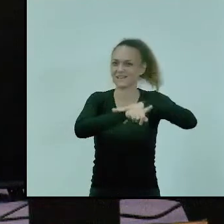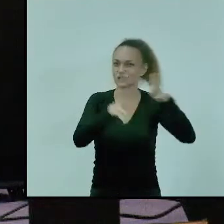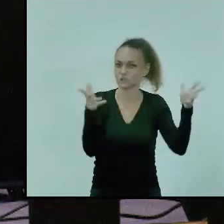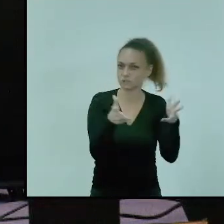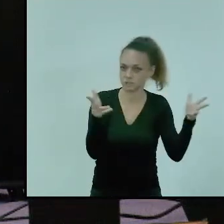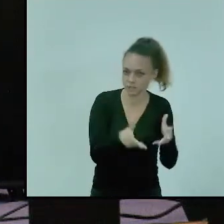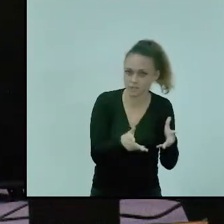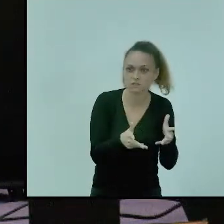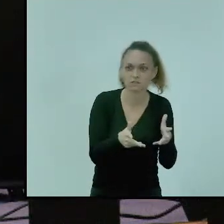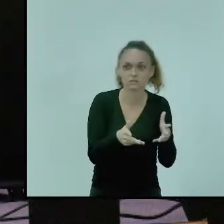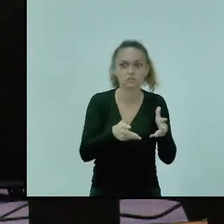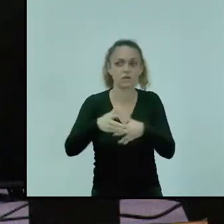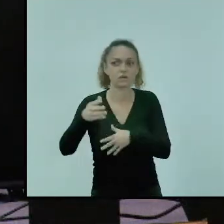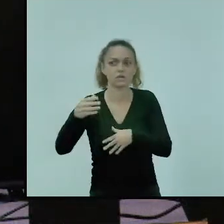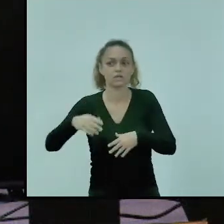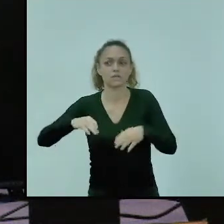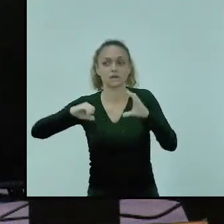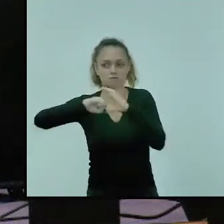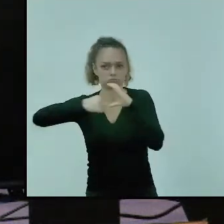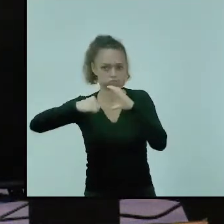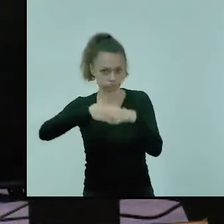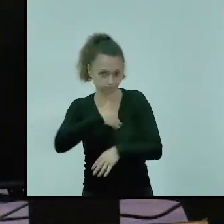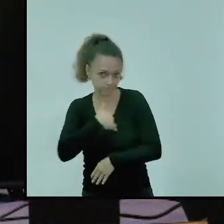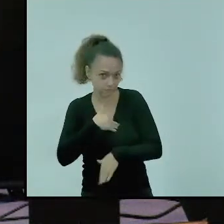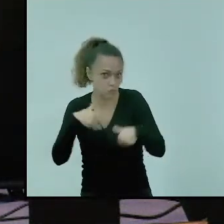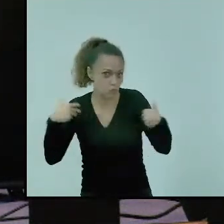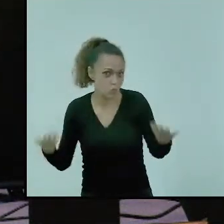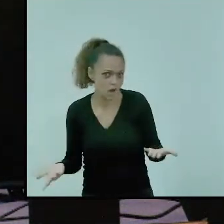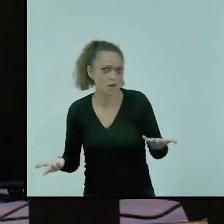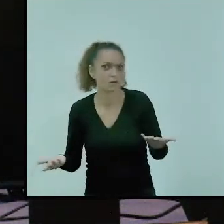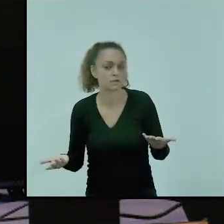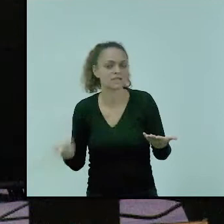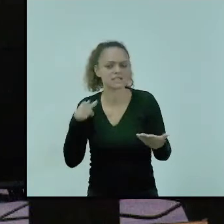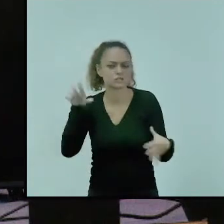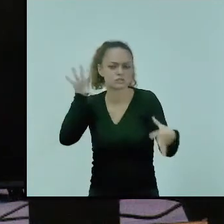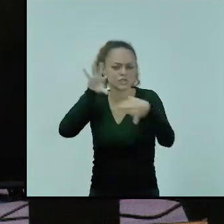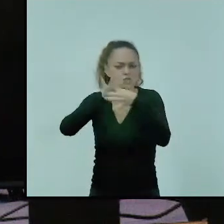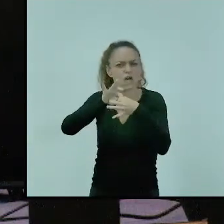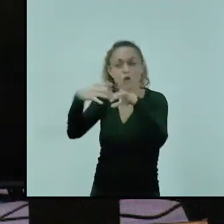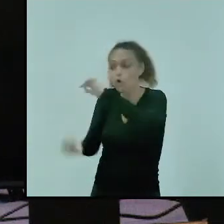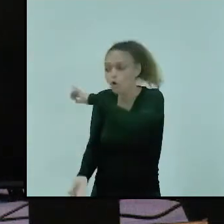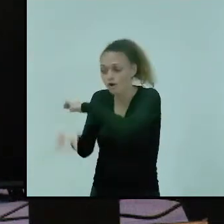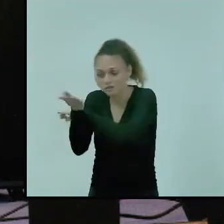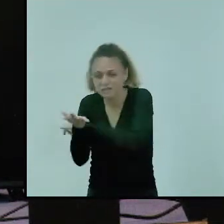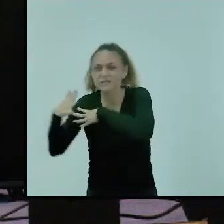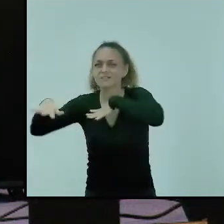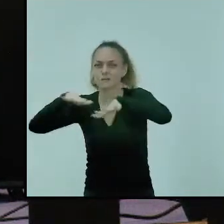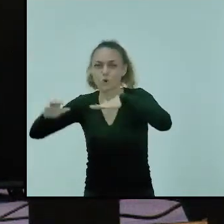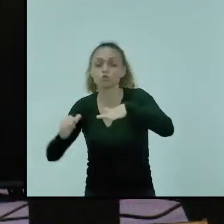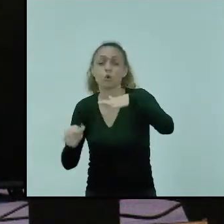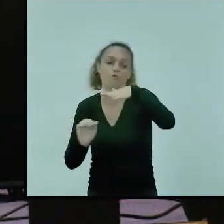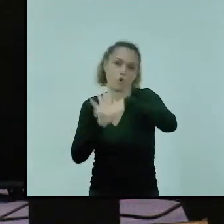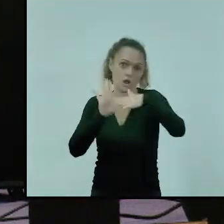de la geología tiene que ver un poco con la génesis de terremotos, volcanes, como el caso de La